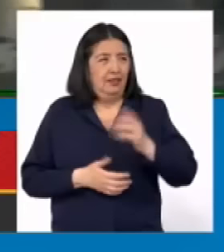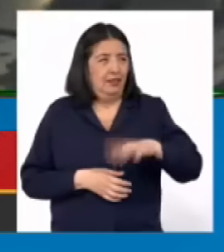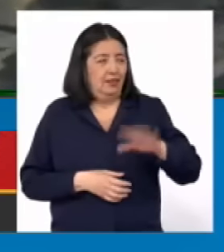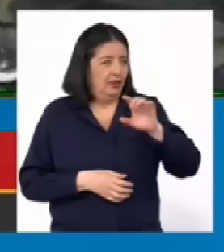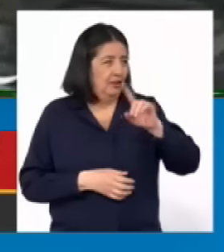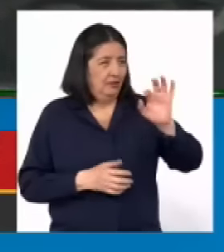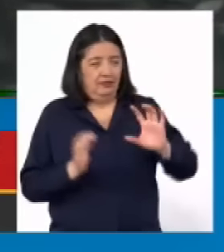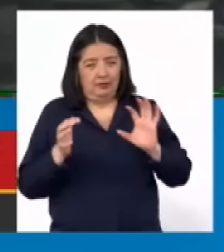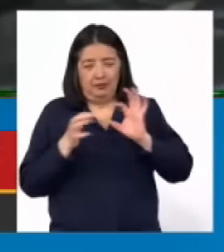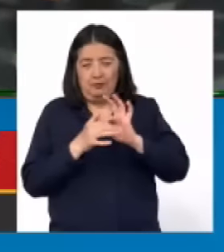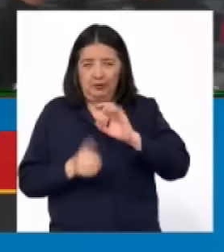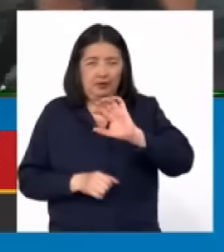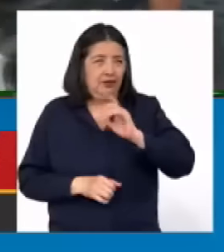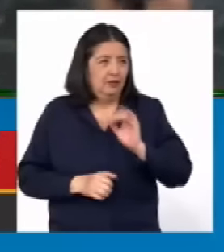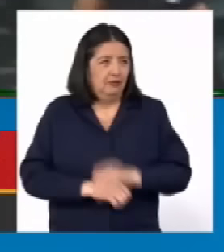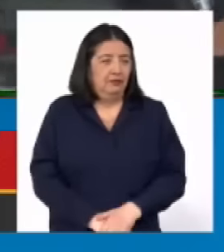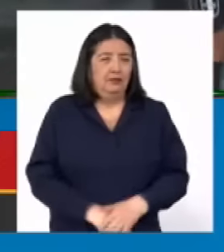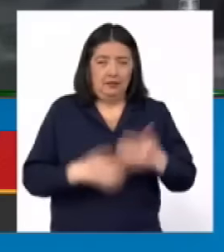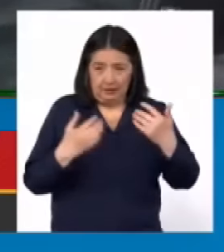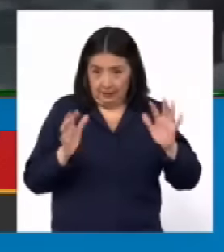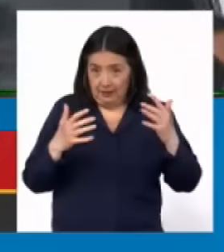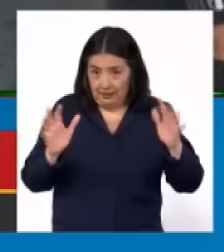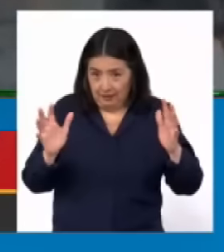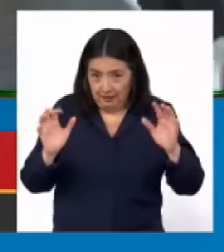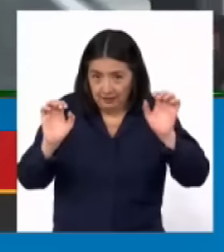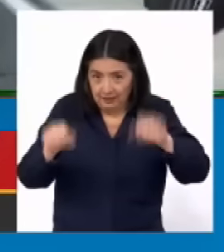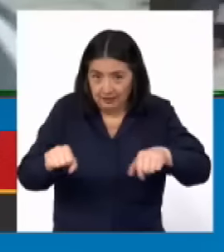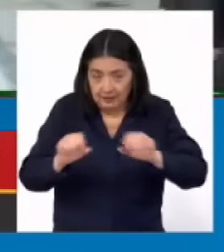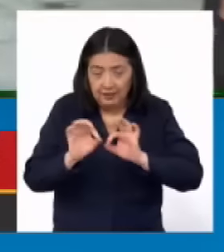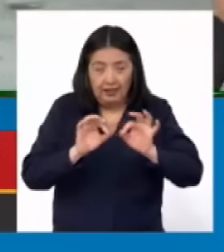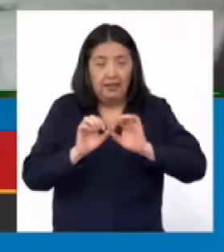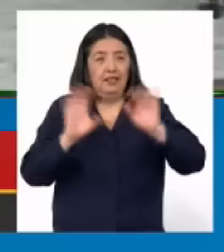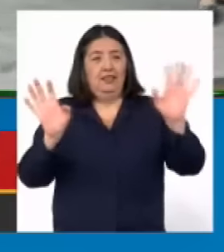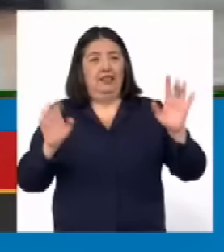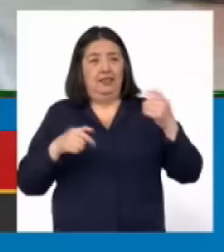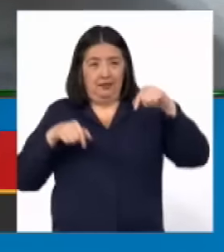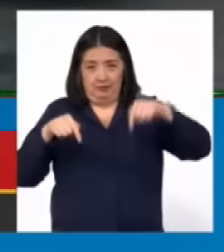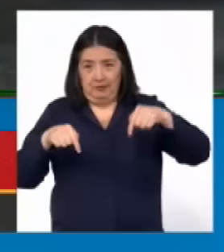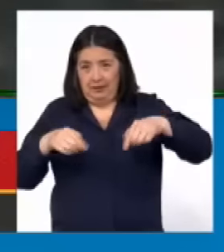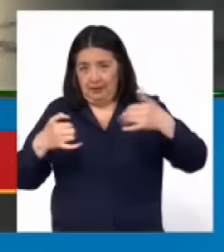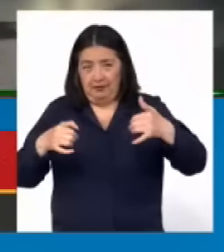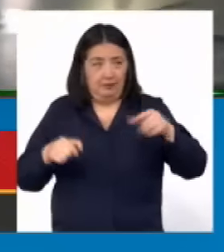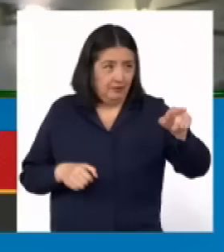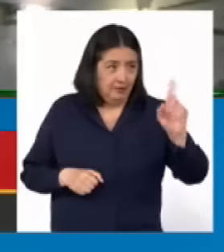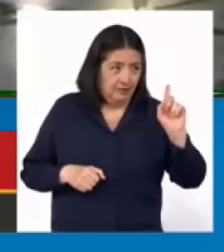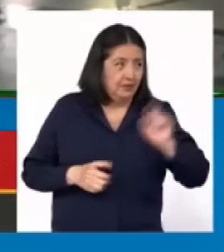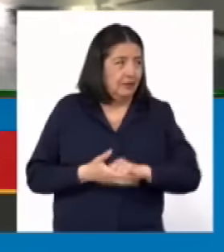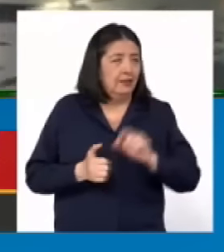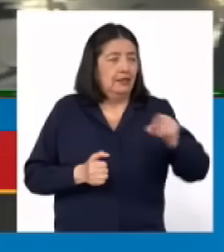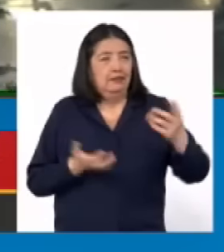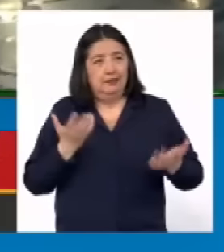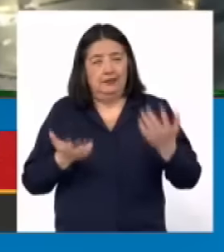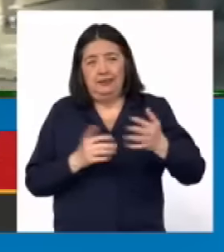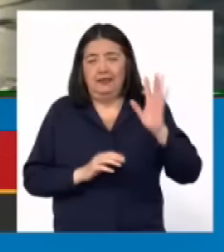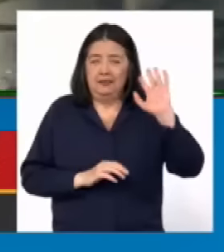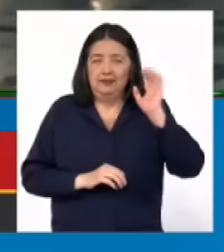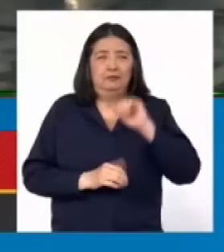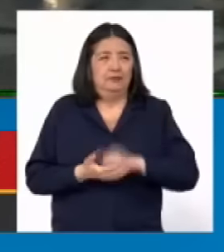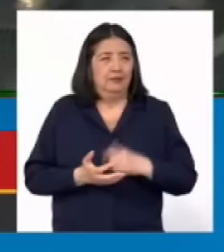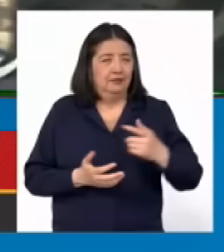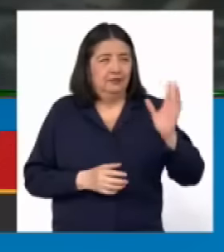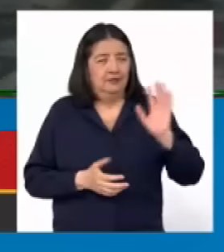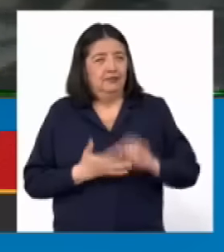está de por medio. También, ¿eh? Ahora sí ya queda, pero totalmente clarísimo que la apuesta es para este partido ahí. Yo que lo pudo estar seguramente haciendo